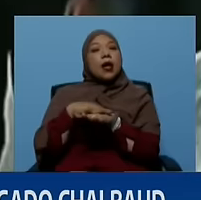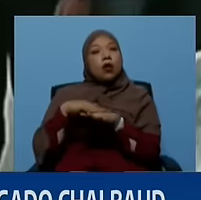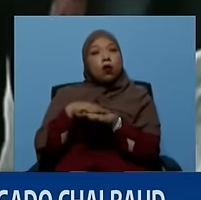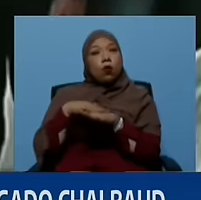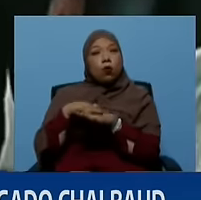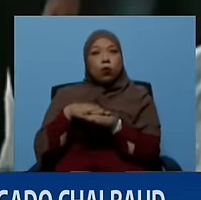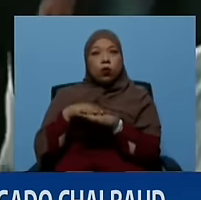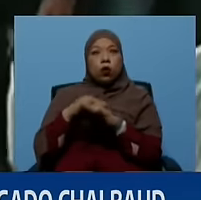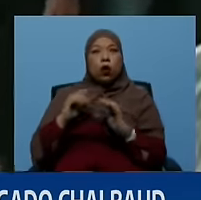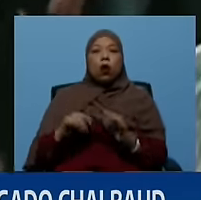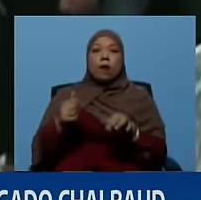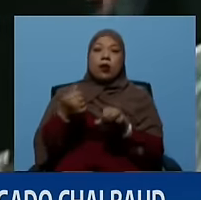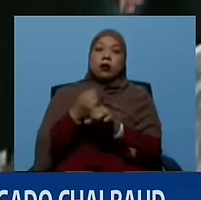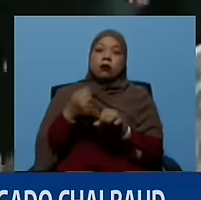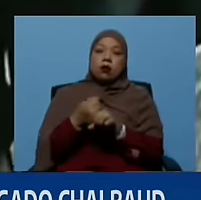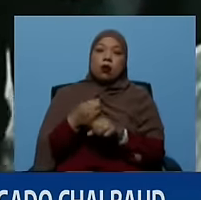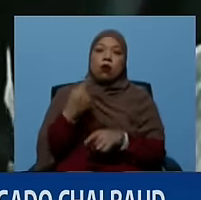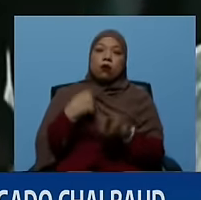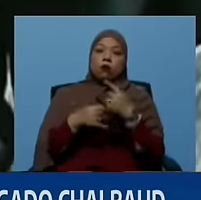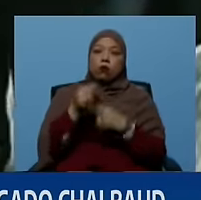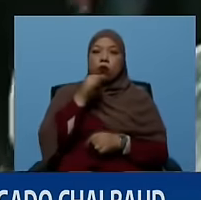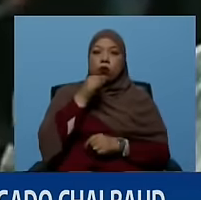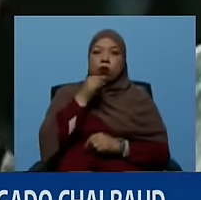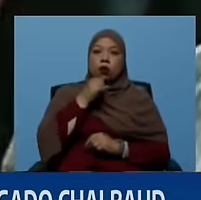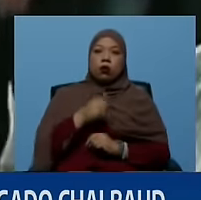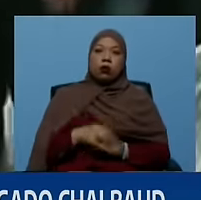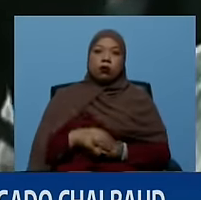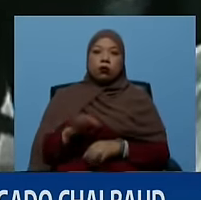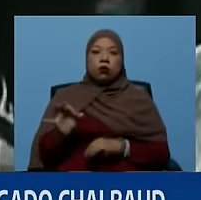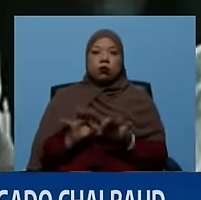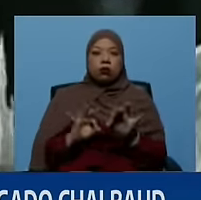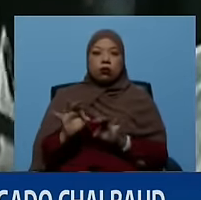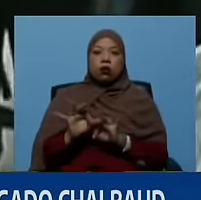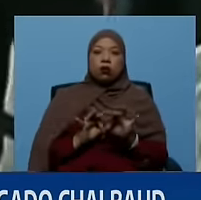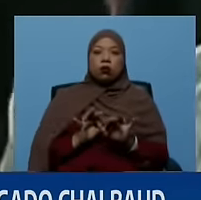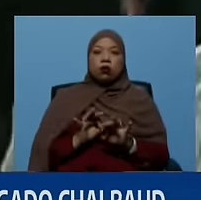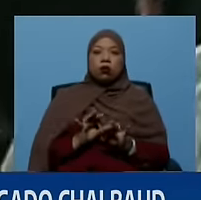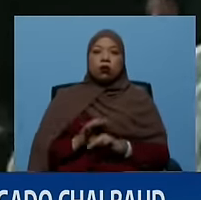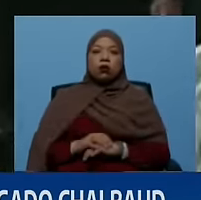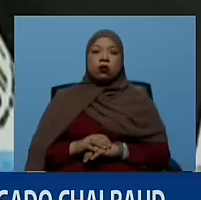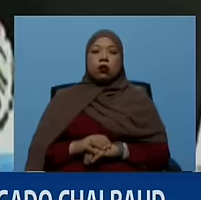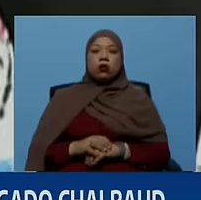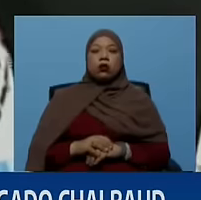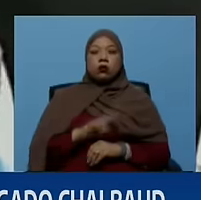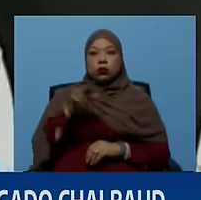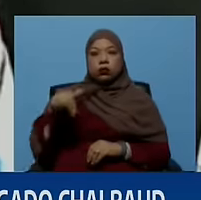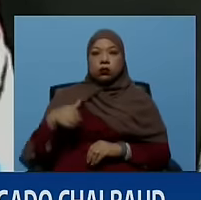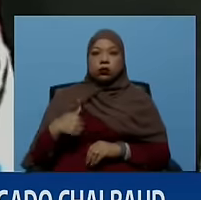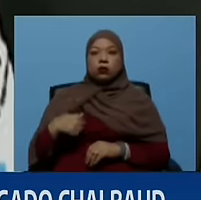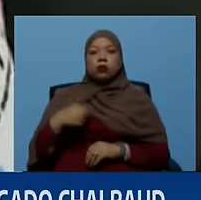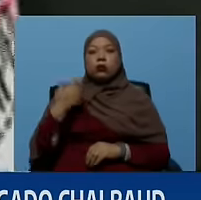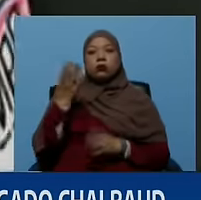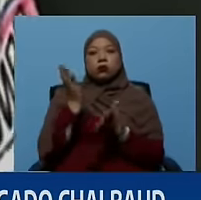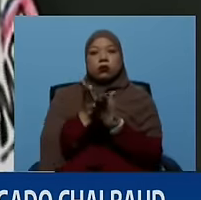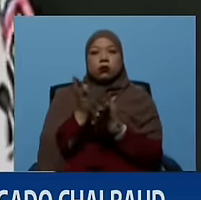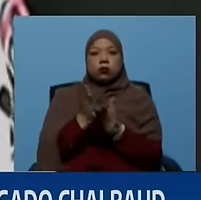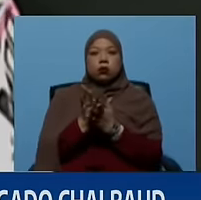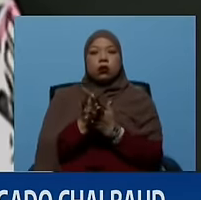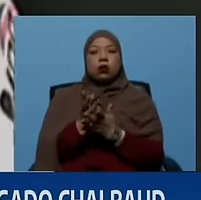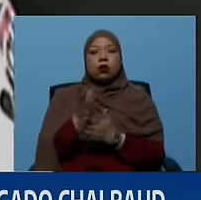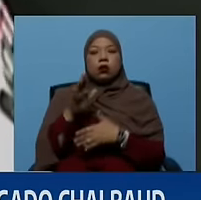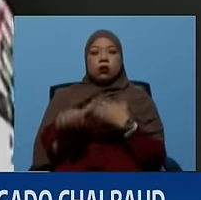para iniciar con la preparación de nuestros docentes